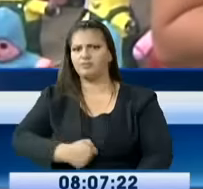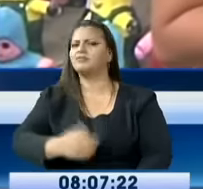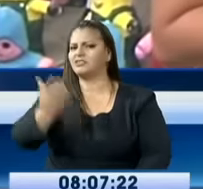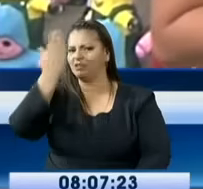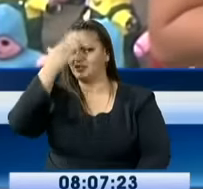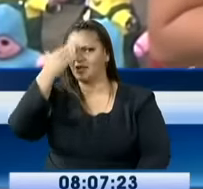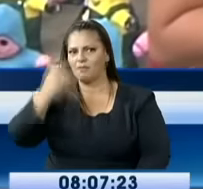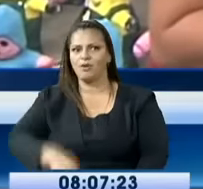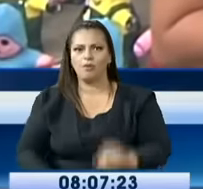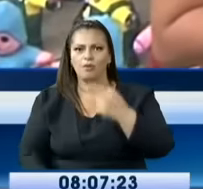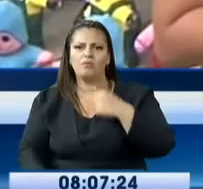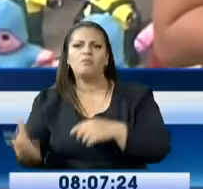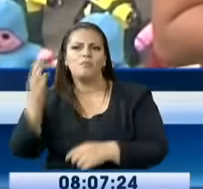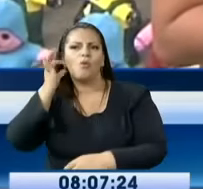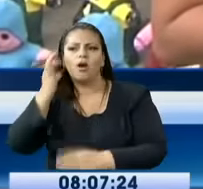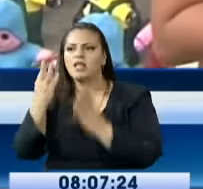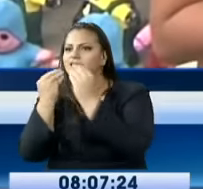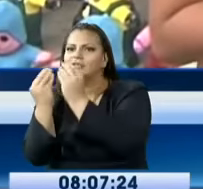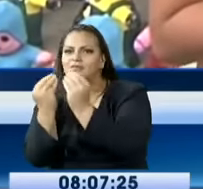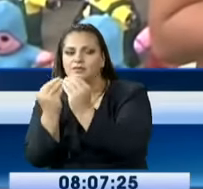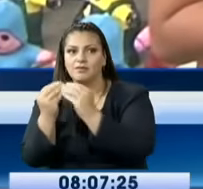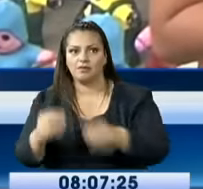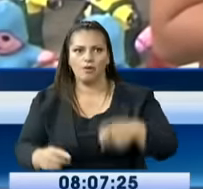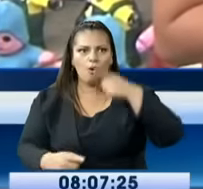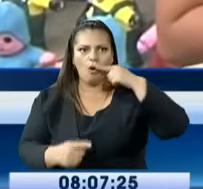les gusta el chisme, son más chismosos que las mujeres.